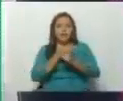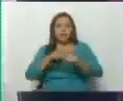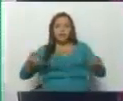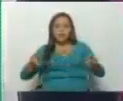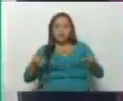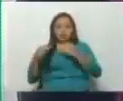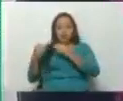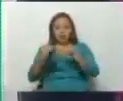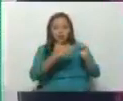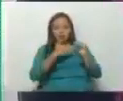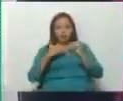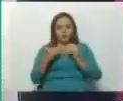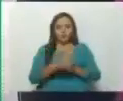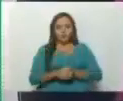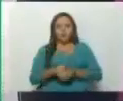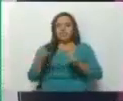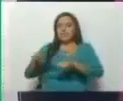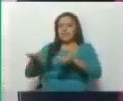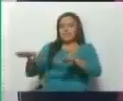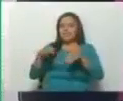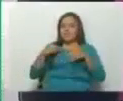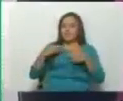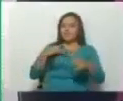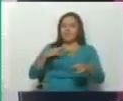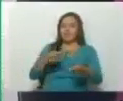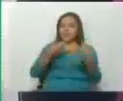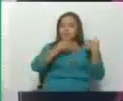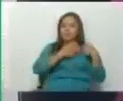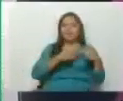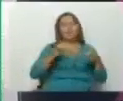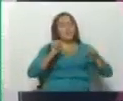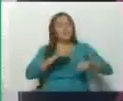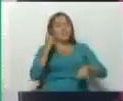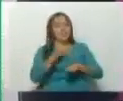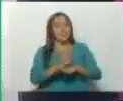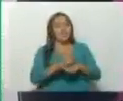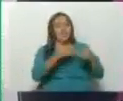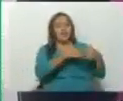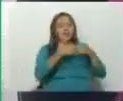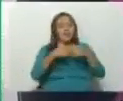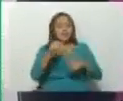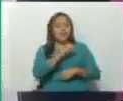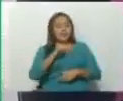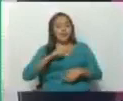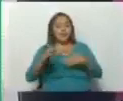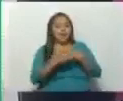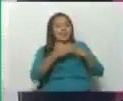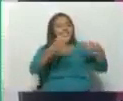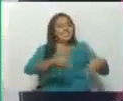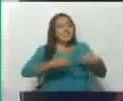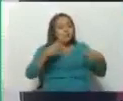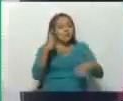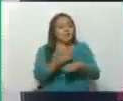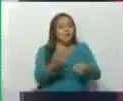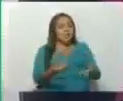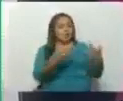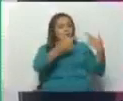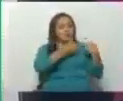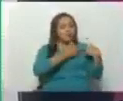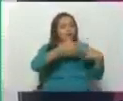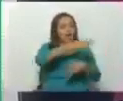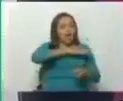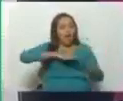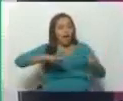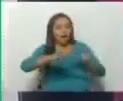y común, por ejemplo, ¿no? Entonces se asumen responsabilidades en este caso. Tiene que tener responsabilidad. La propiedad privada siempre tiene que tener responsabilidades en su